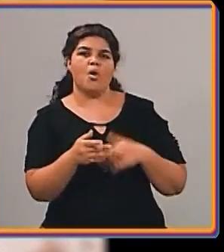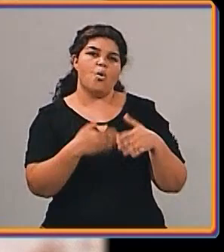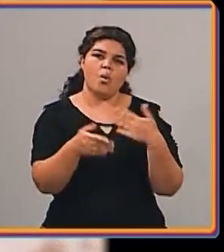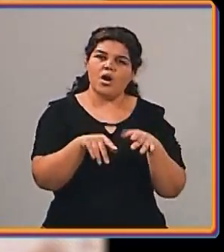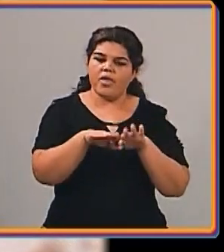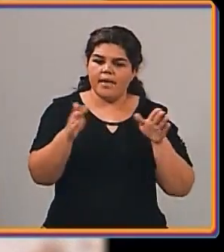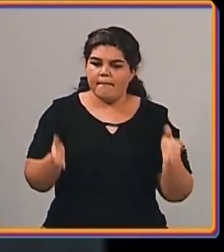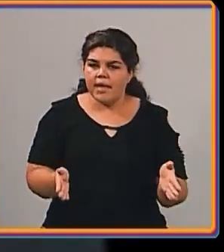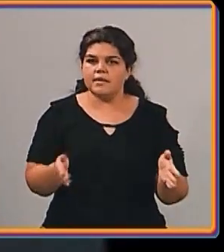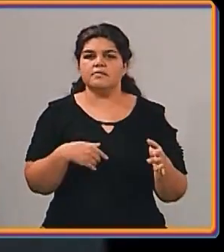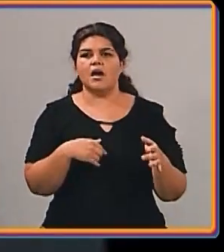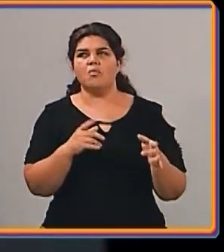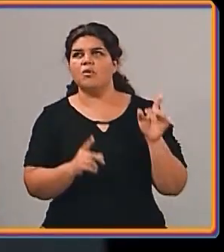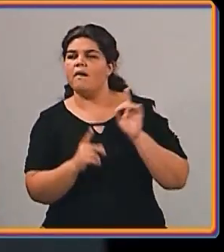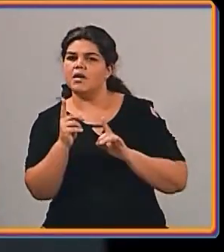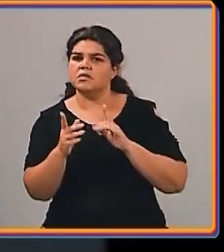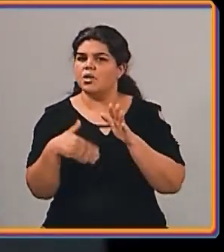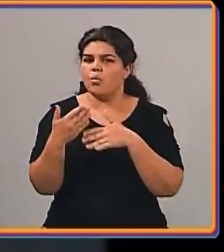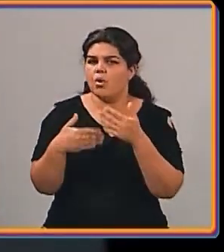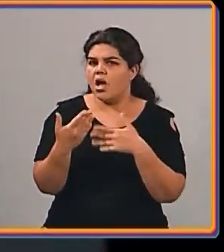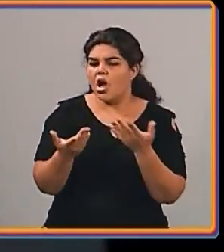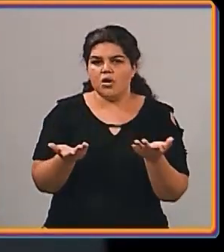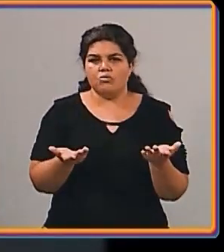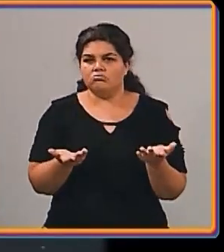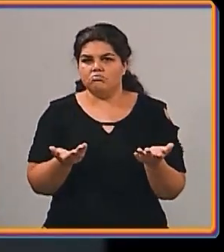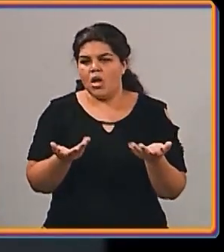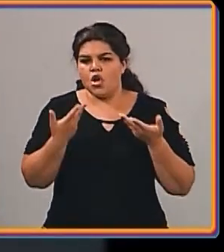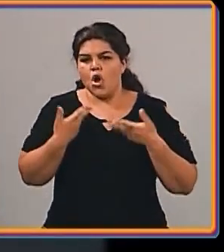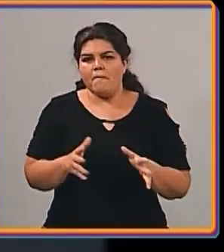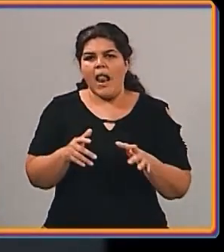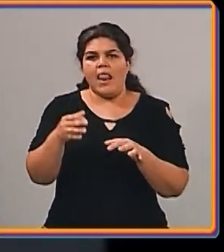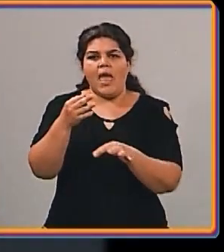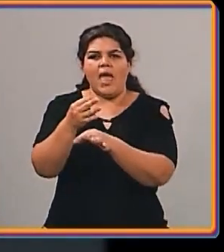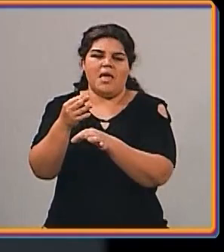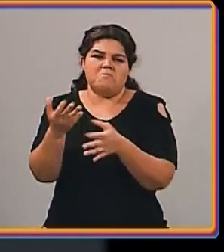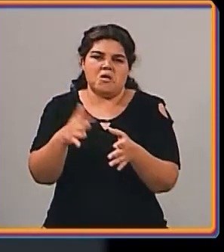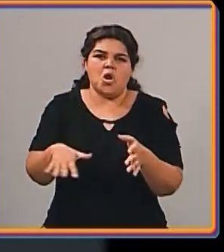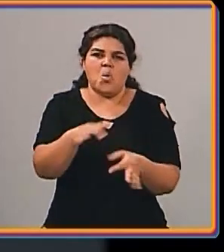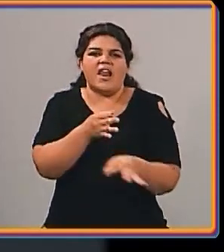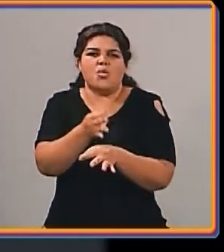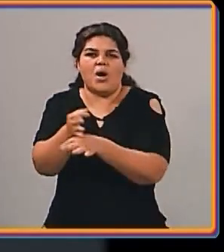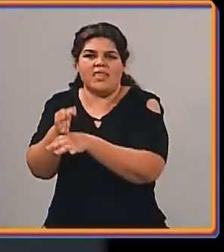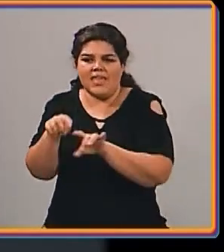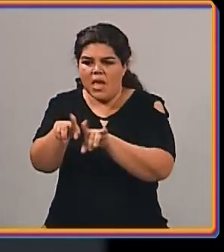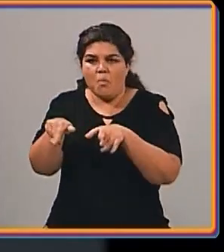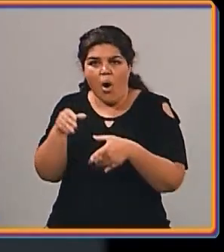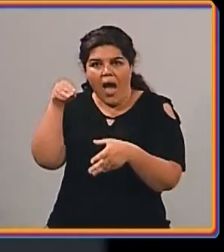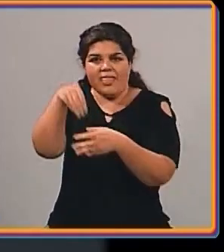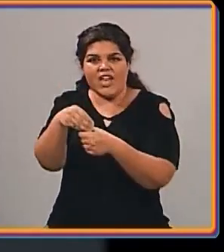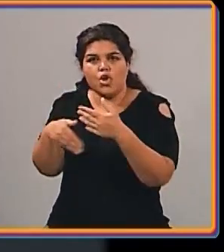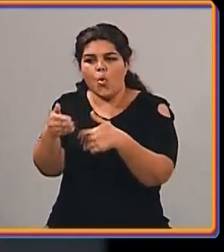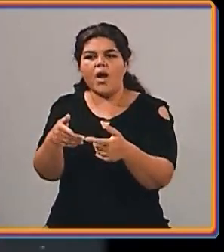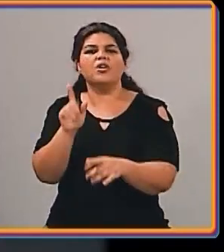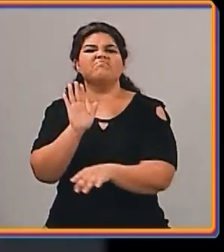mesa o en los juegos que por ahí uno usa en un espacio educativo, generalmente uno busca que sean cara